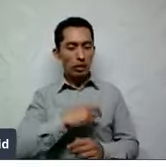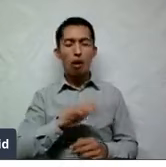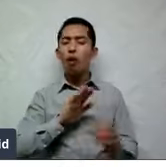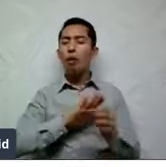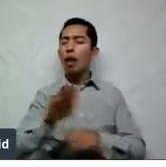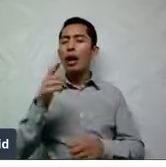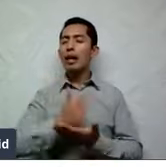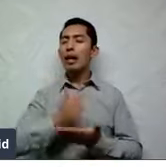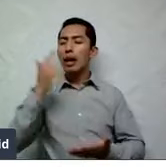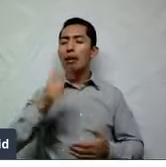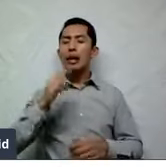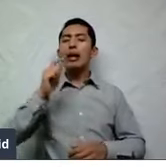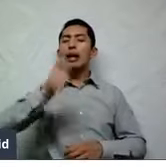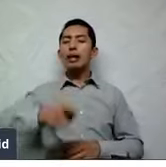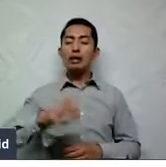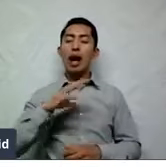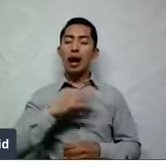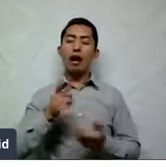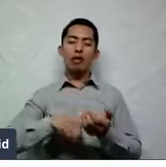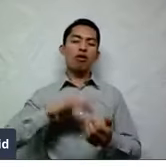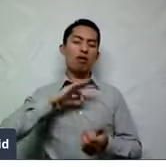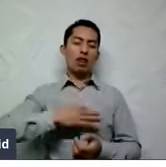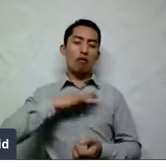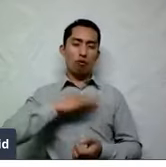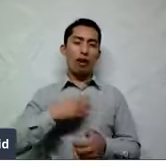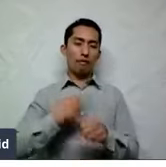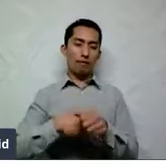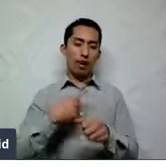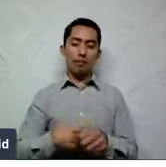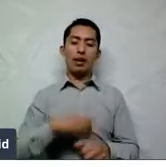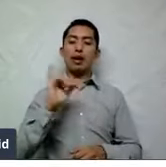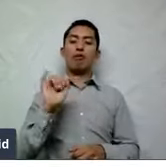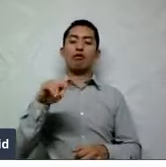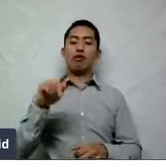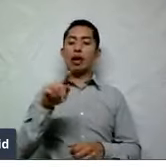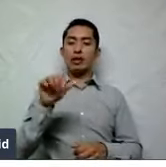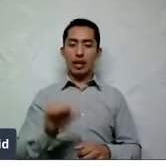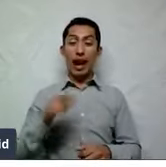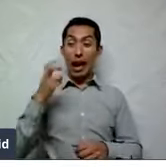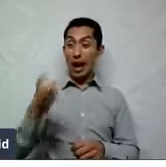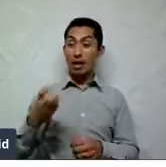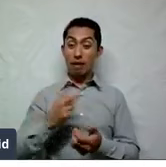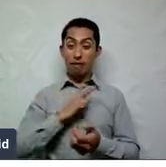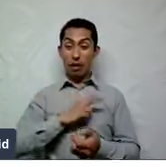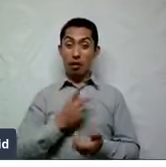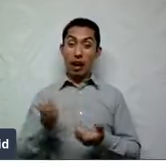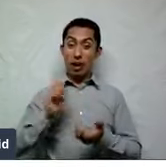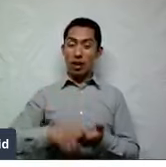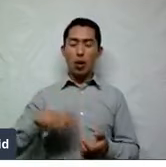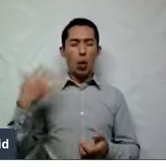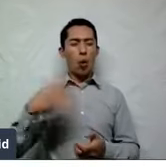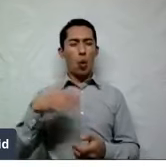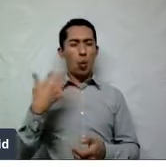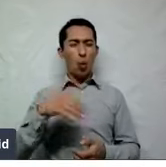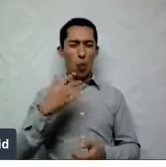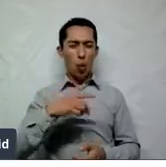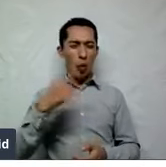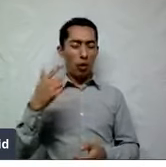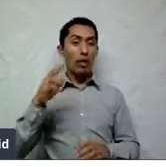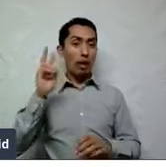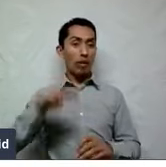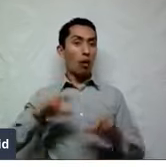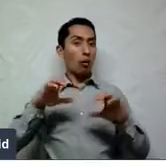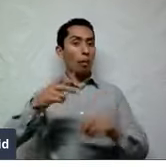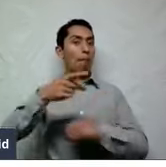porque además es una infección, es la influenza. El virus de la influenza es un virus muy agresivo. Voy a ponerlo en